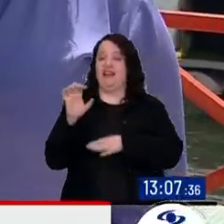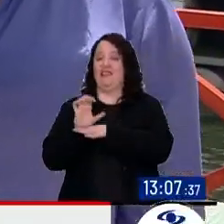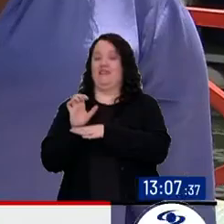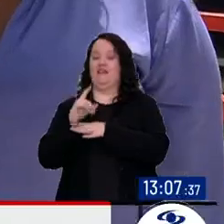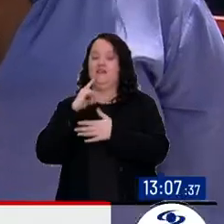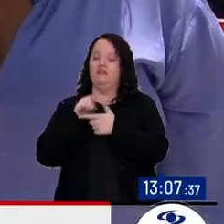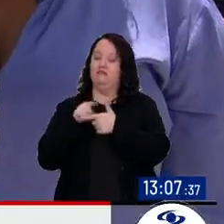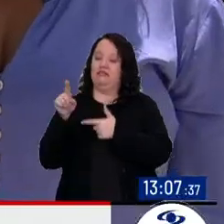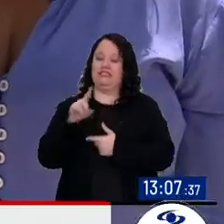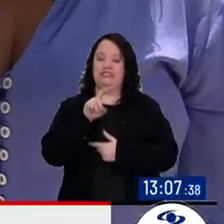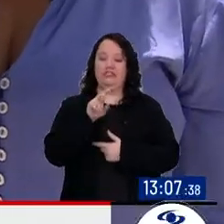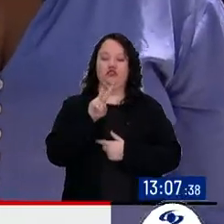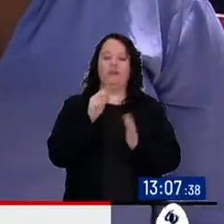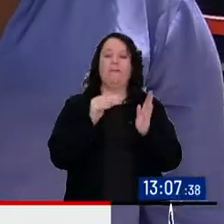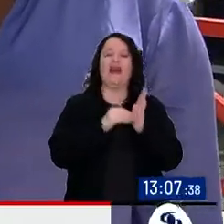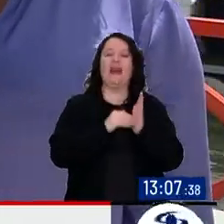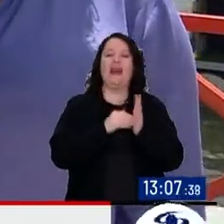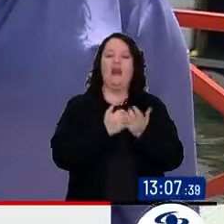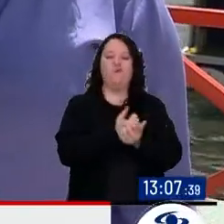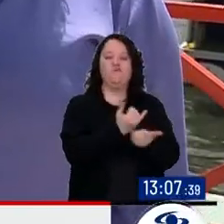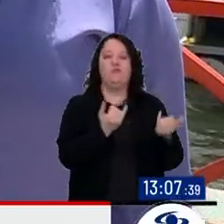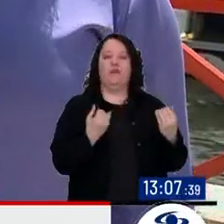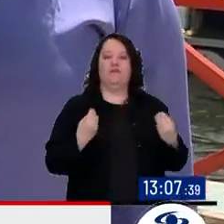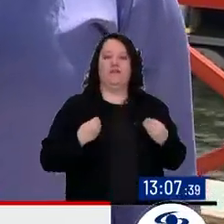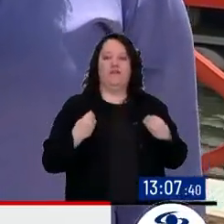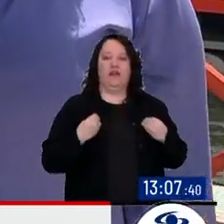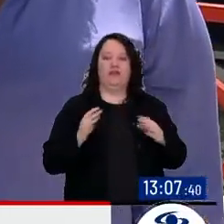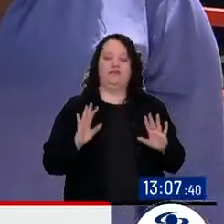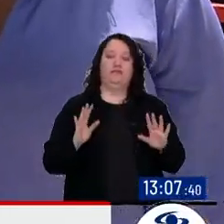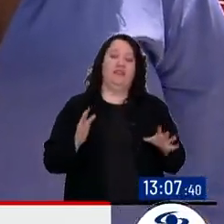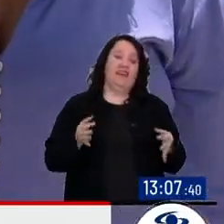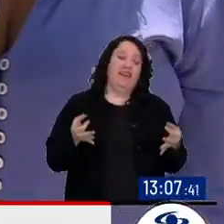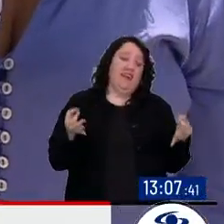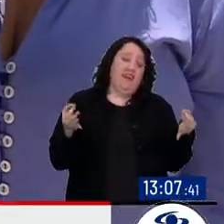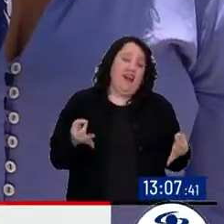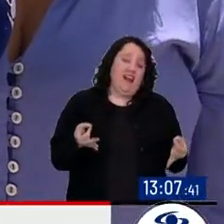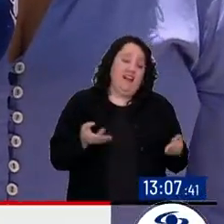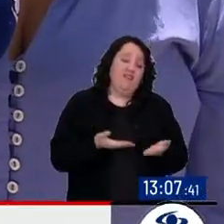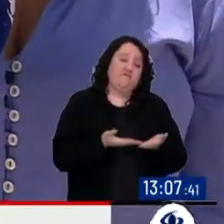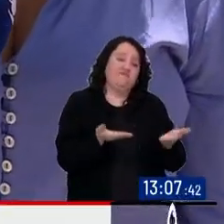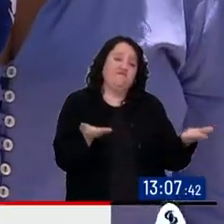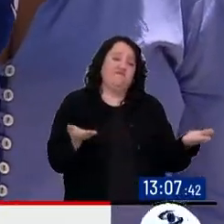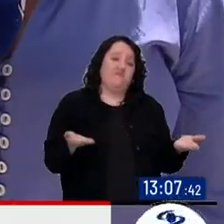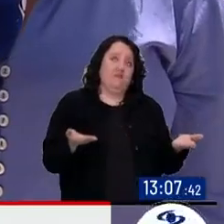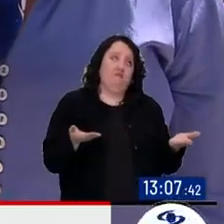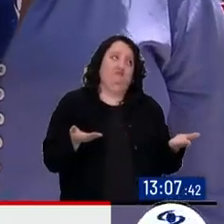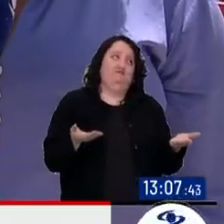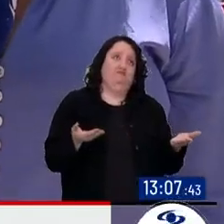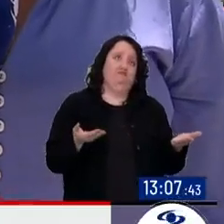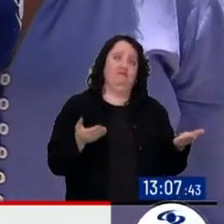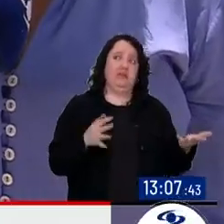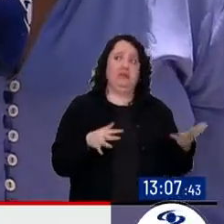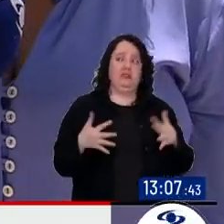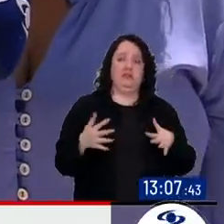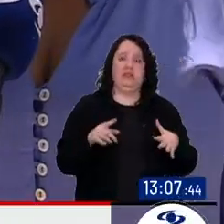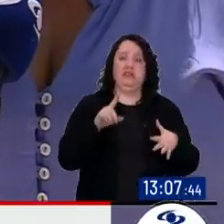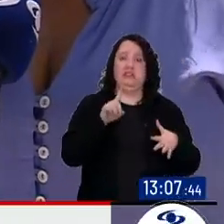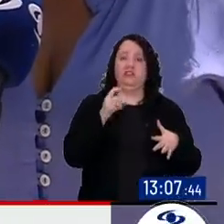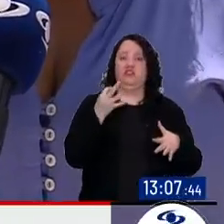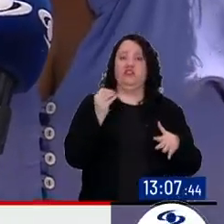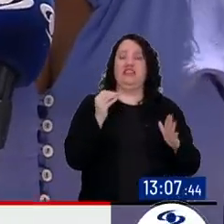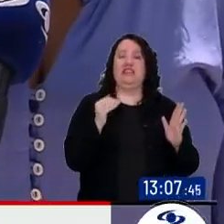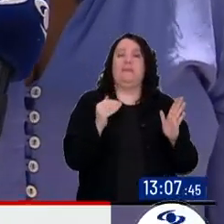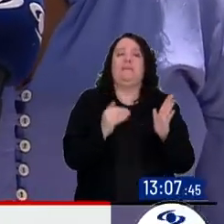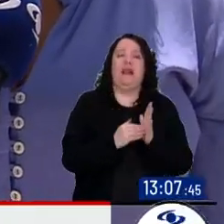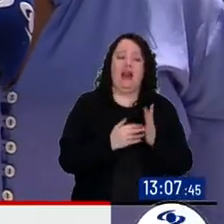62 mil habitantes, y sabiendo la realidad que vivimos, que somos más o menos 130 mil